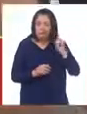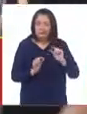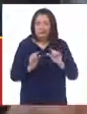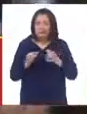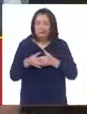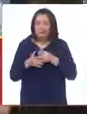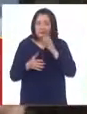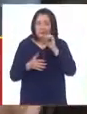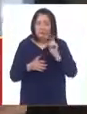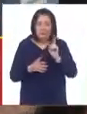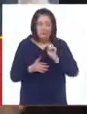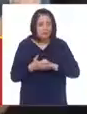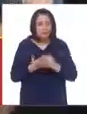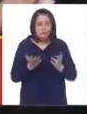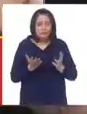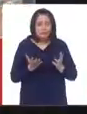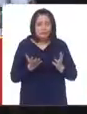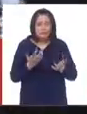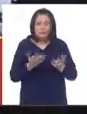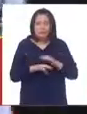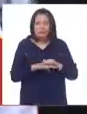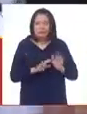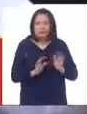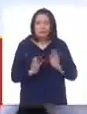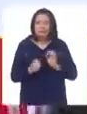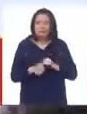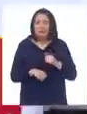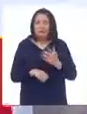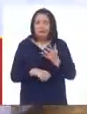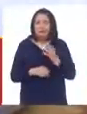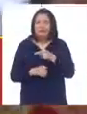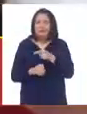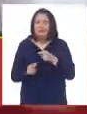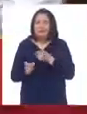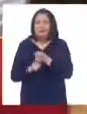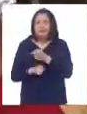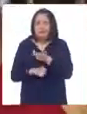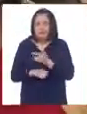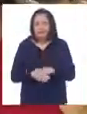Popular. Añadió que el asunto habría sido armado para buscar perjudicarla.